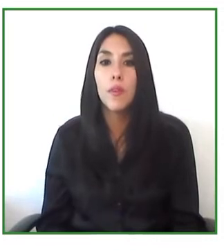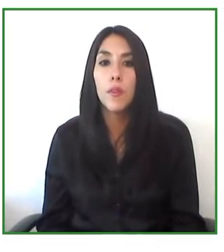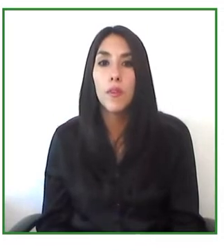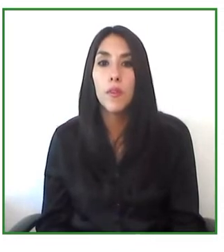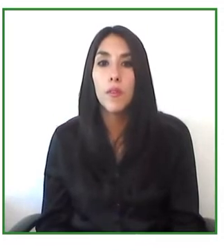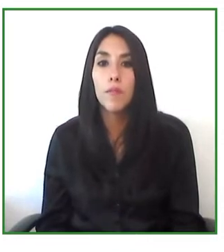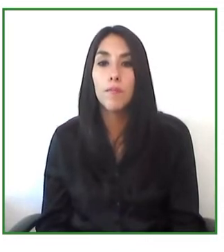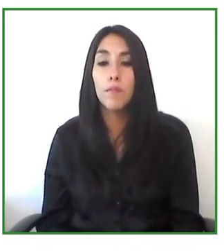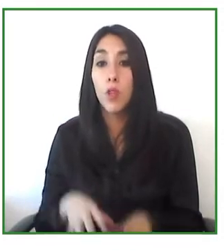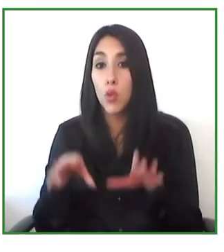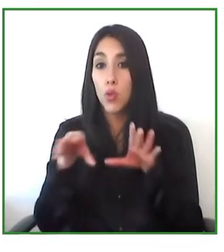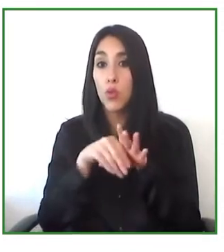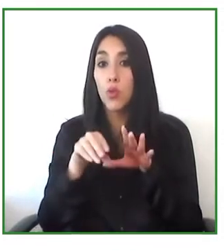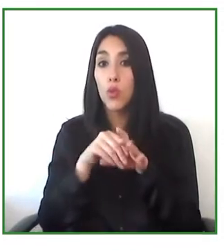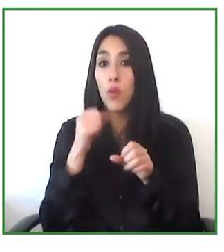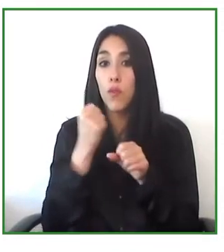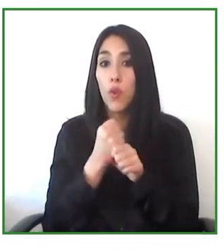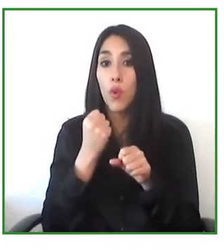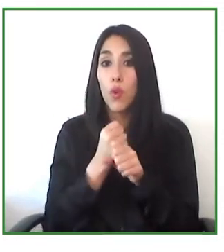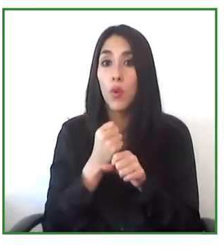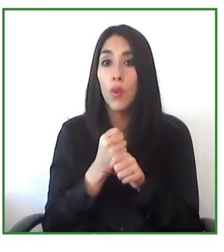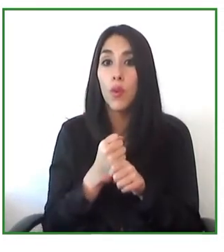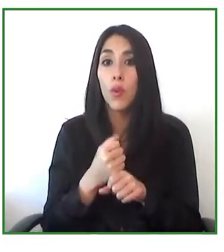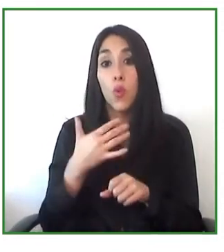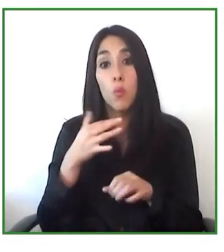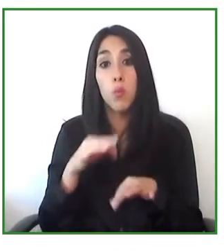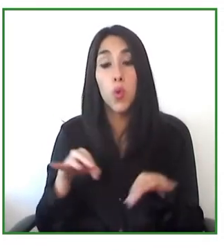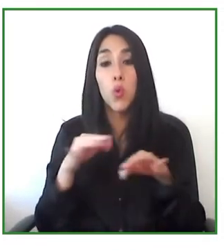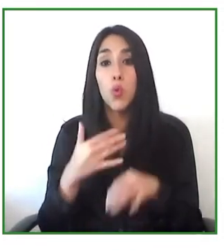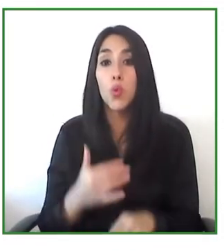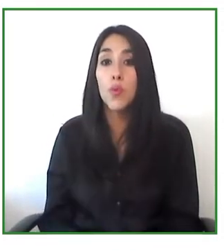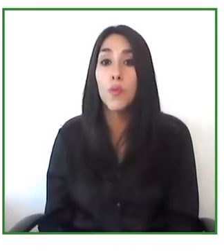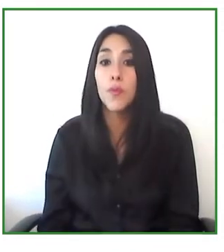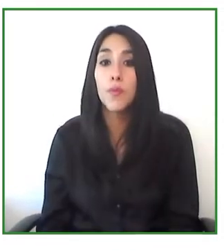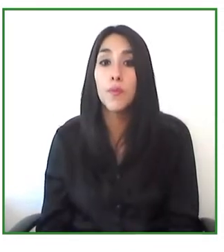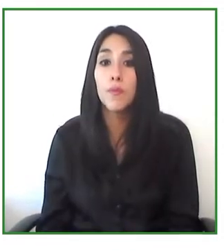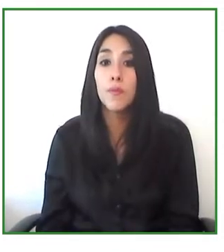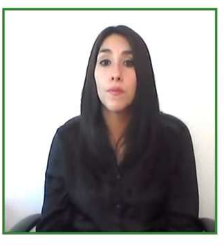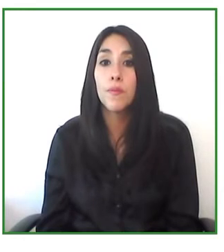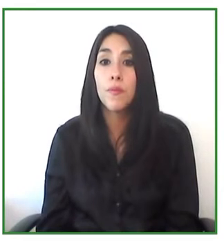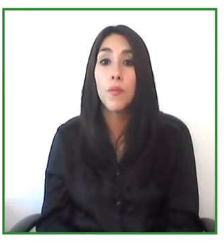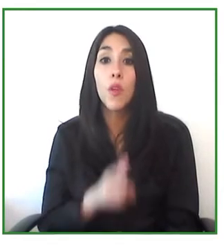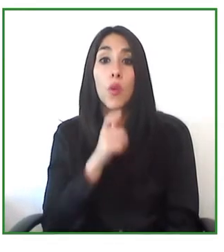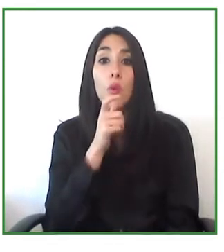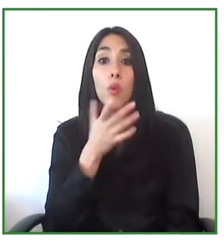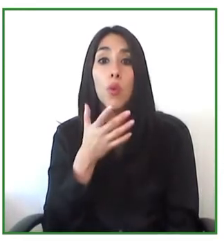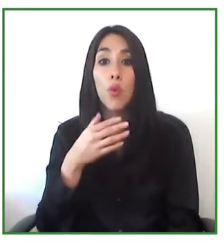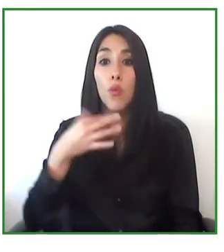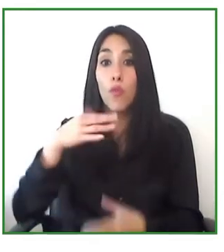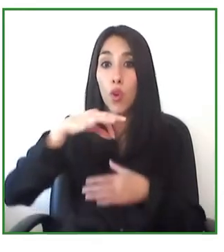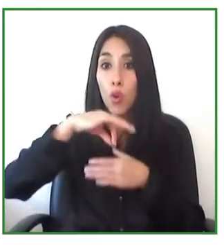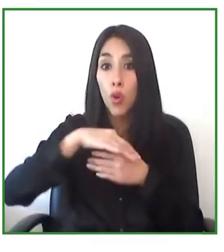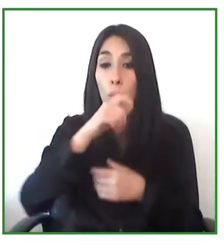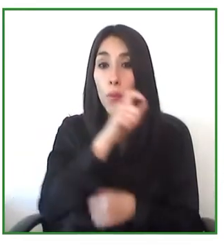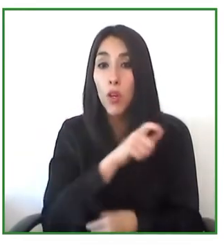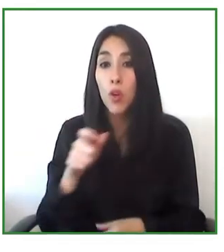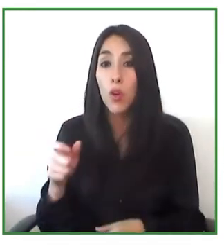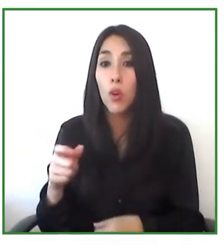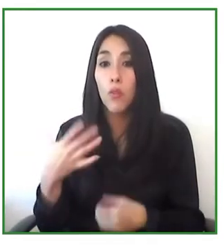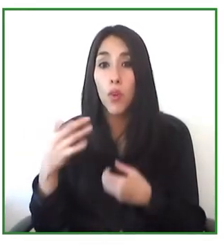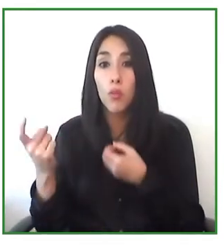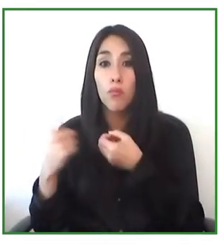Entonces, es necesario tener candidatos en nuestra plataforma, conocer los candidatos y